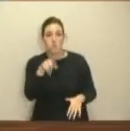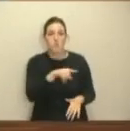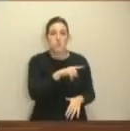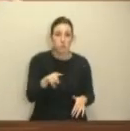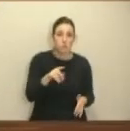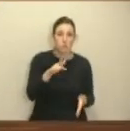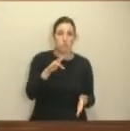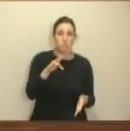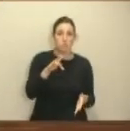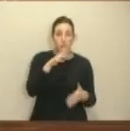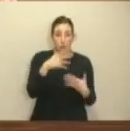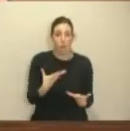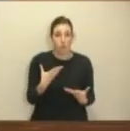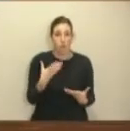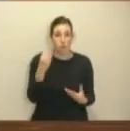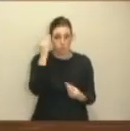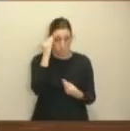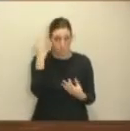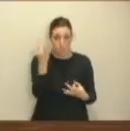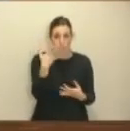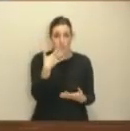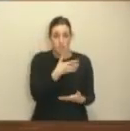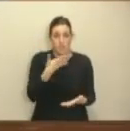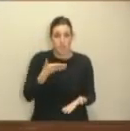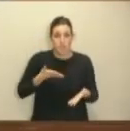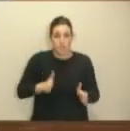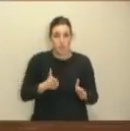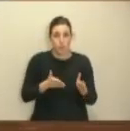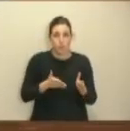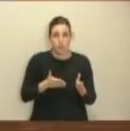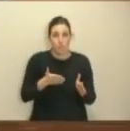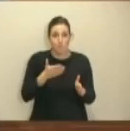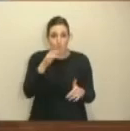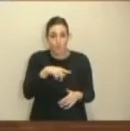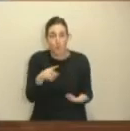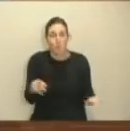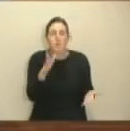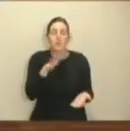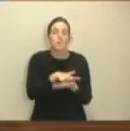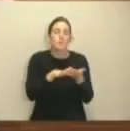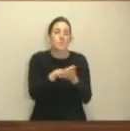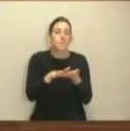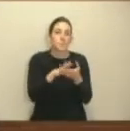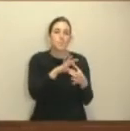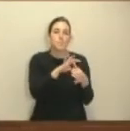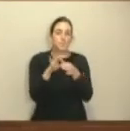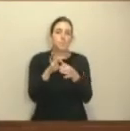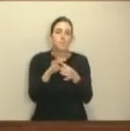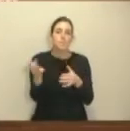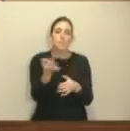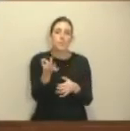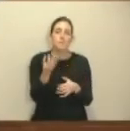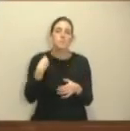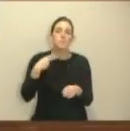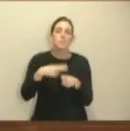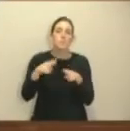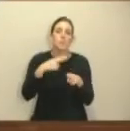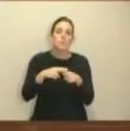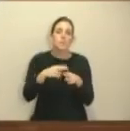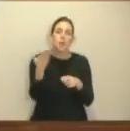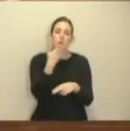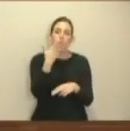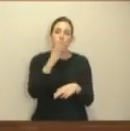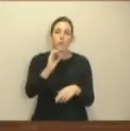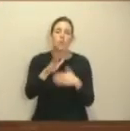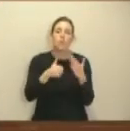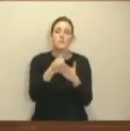momento presente, no en el momento futuro. Pero tendremos que hablar respecto a eso. igual que la política de escuelas de 0 a 3 años. Se